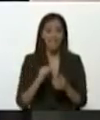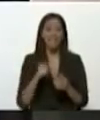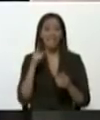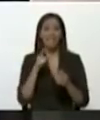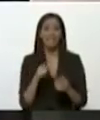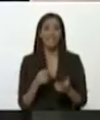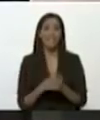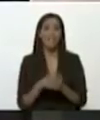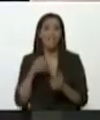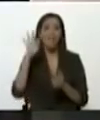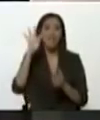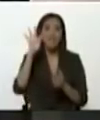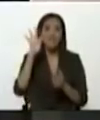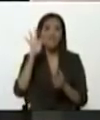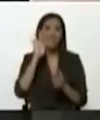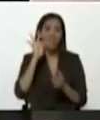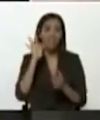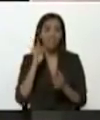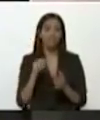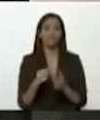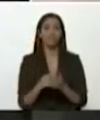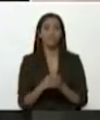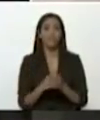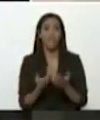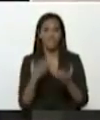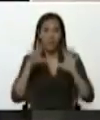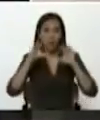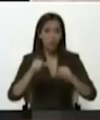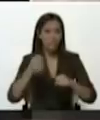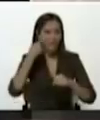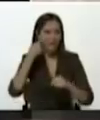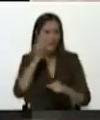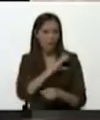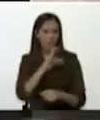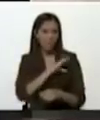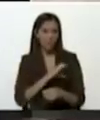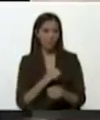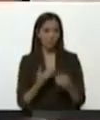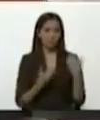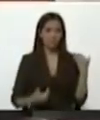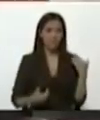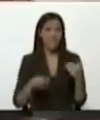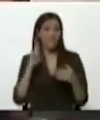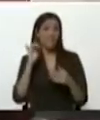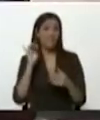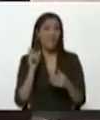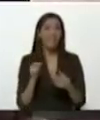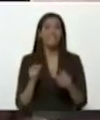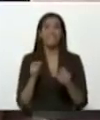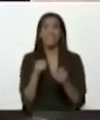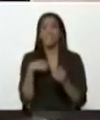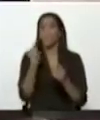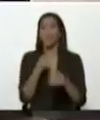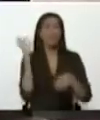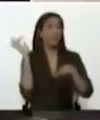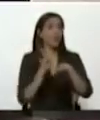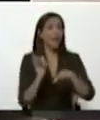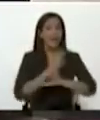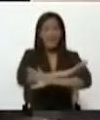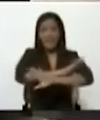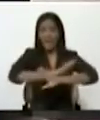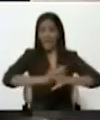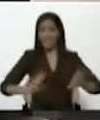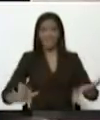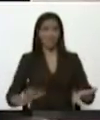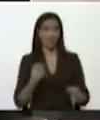hacía parte de la Comisión de Contraloría. ¿Verdad? Rafael Ramírez, que después no volvió a tocar nadie. Todo el